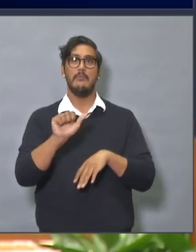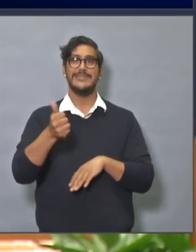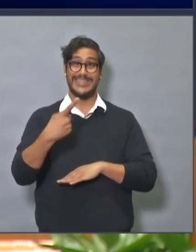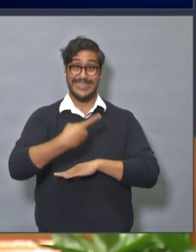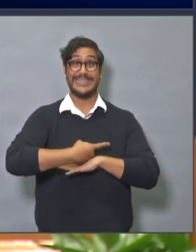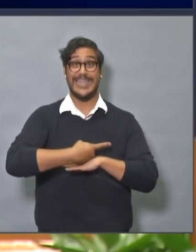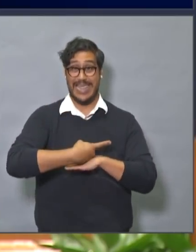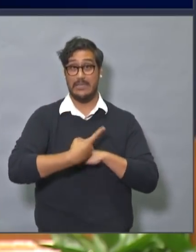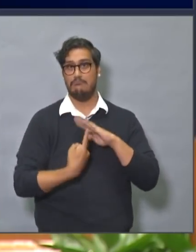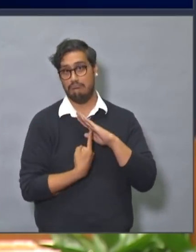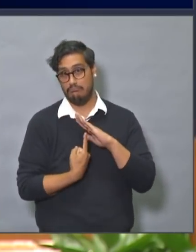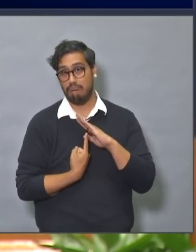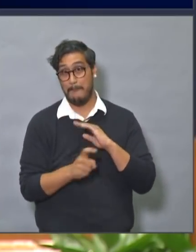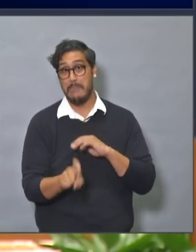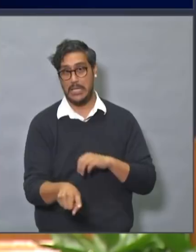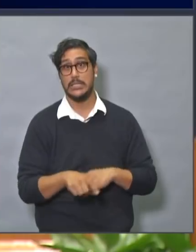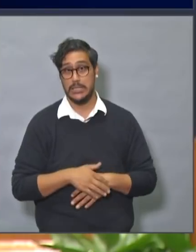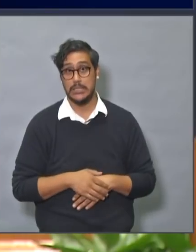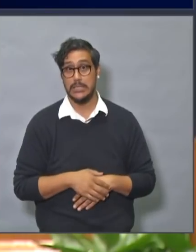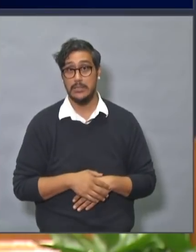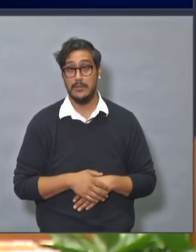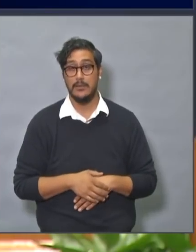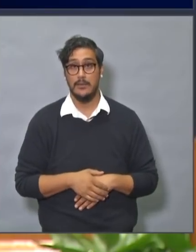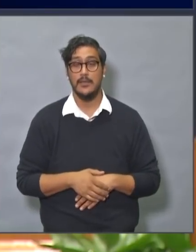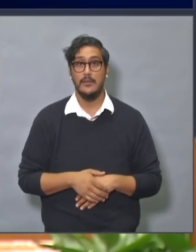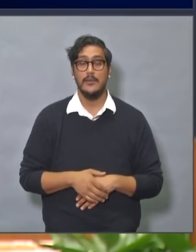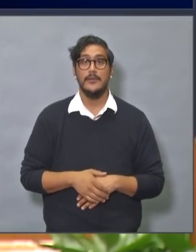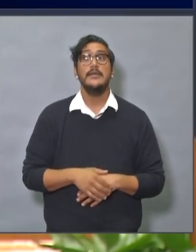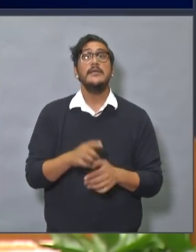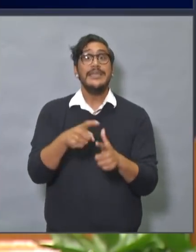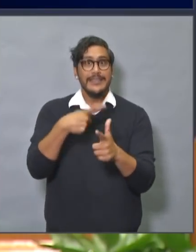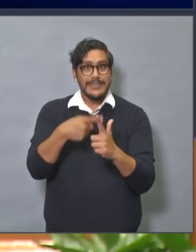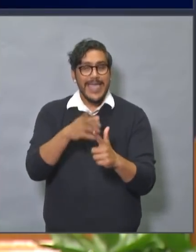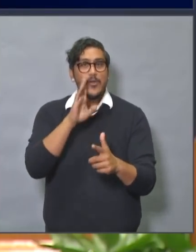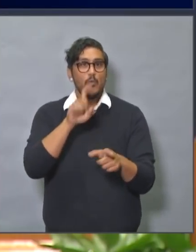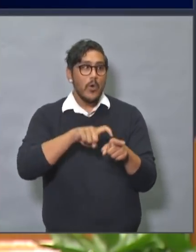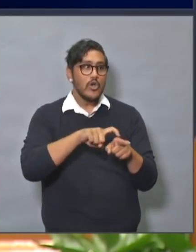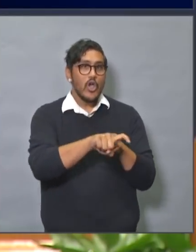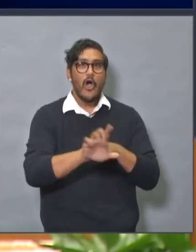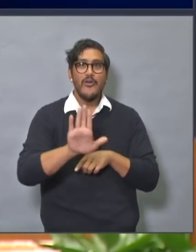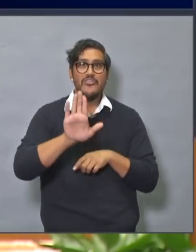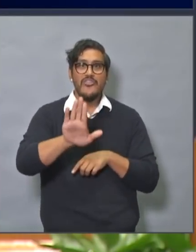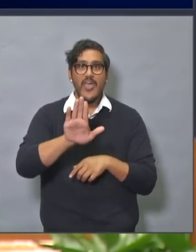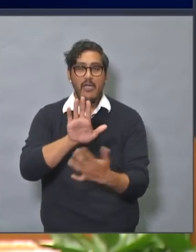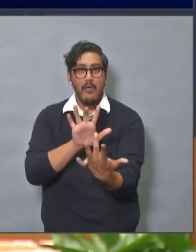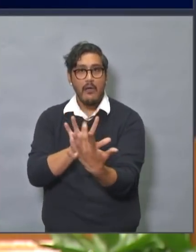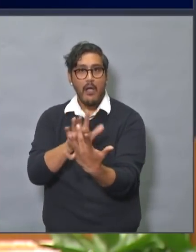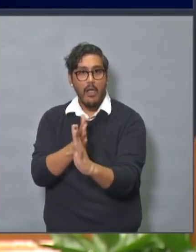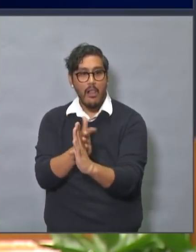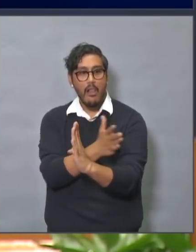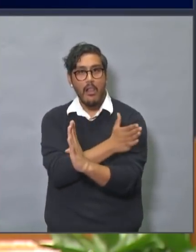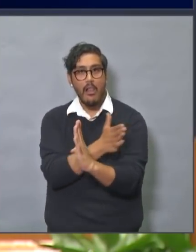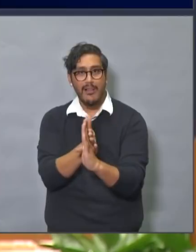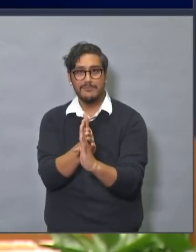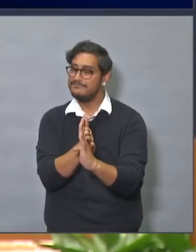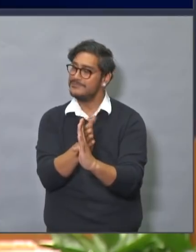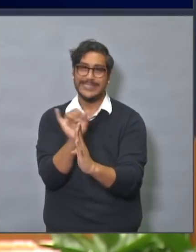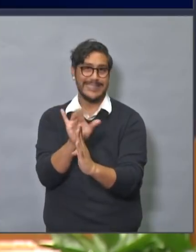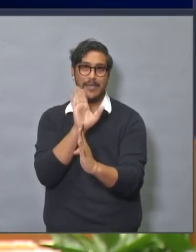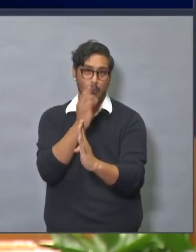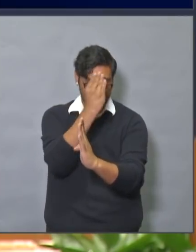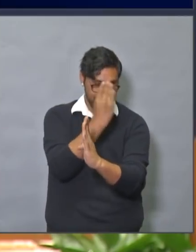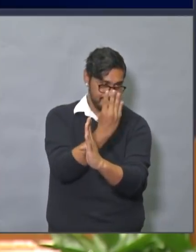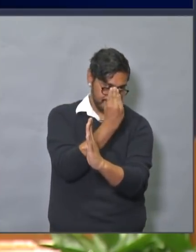días. Luego se localiza a los contactos cercanos y se les proporciona información y recursos para que